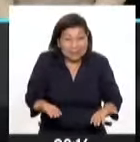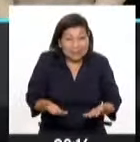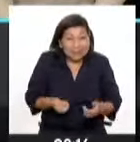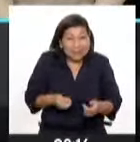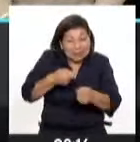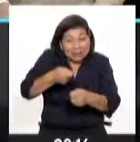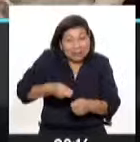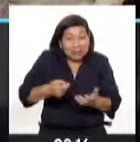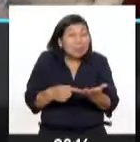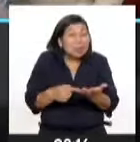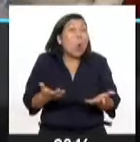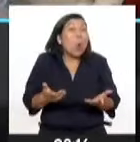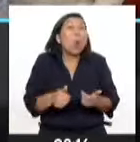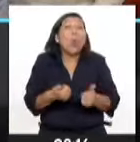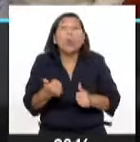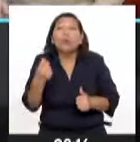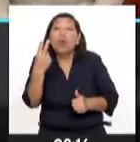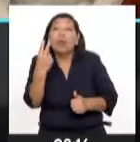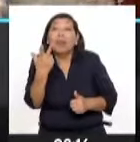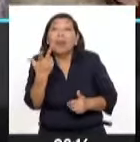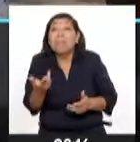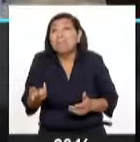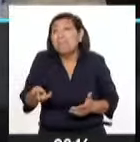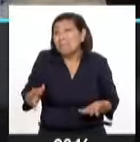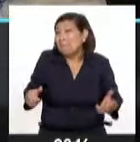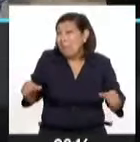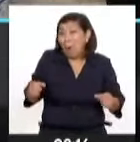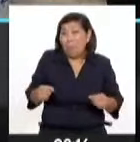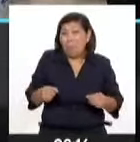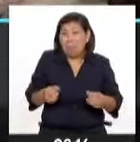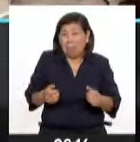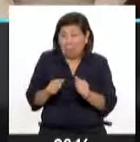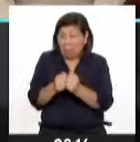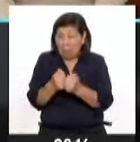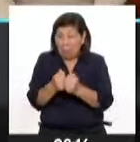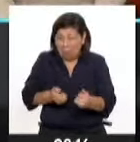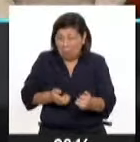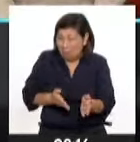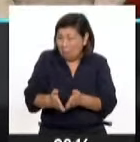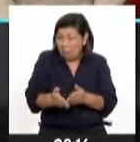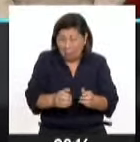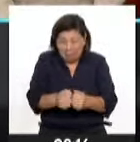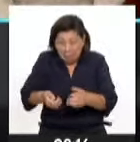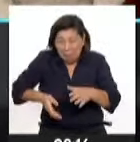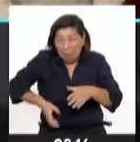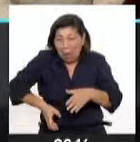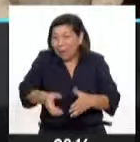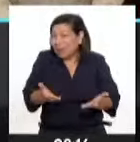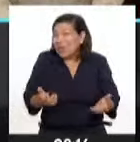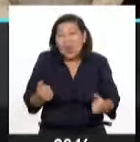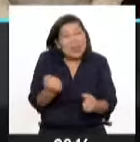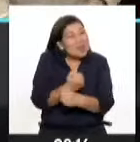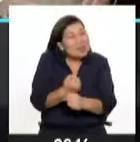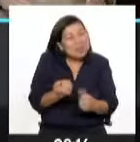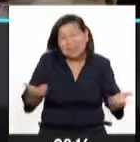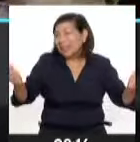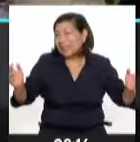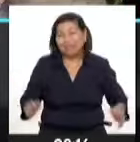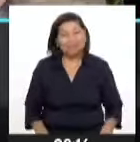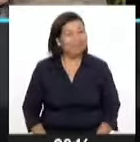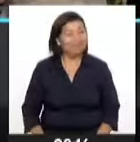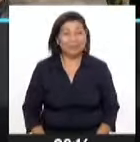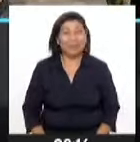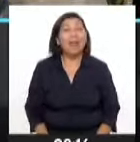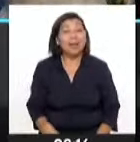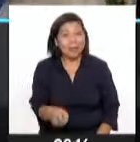hace reparaciones, imagínense con dos o tres, ya la ciudad sería pues inviable, tendremos que irnos a vivir a las praderas o algo por el estilo. Entonces,